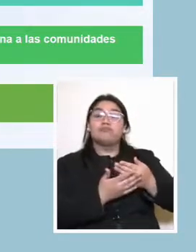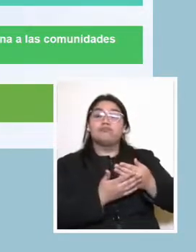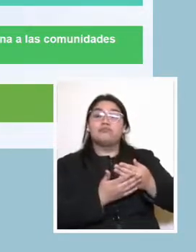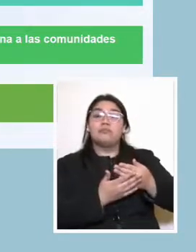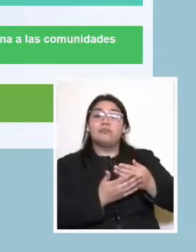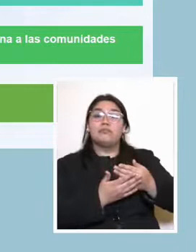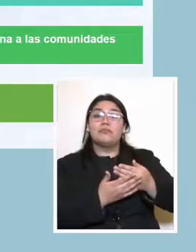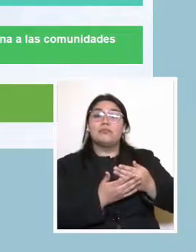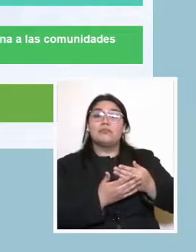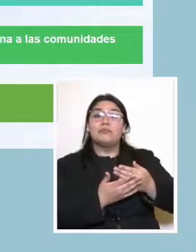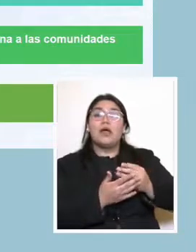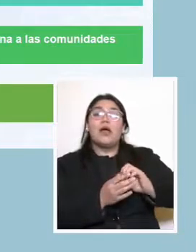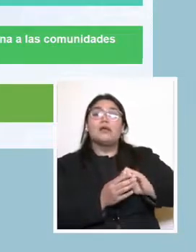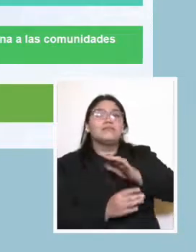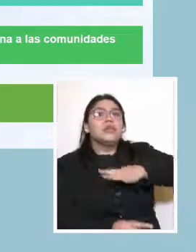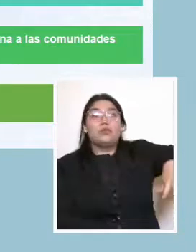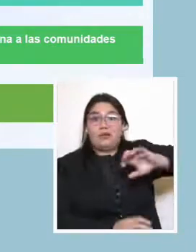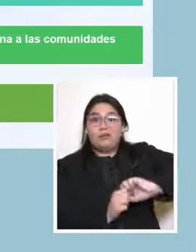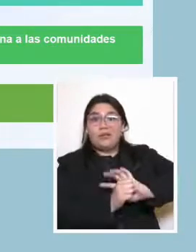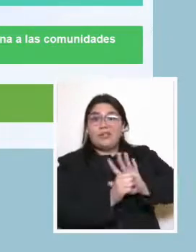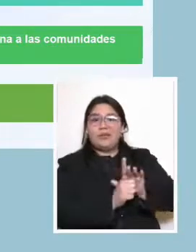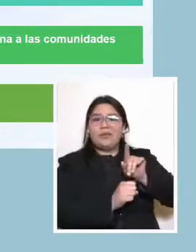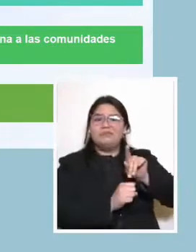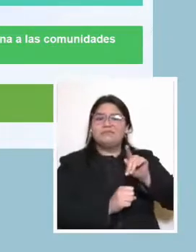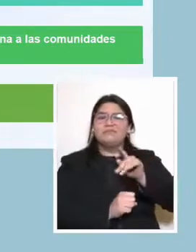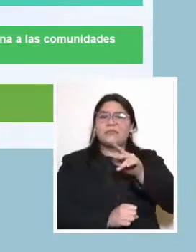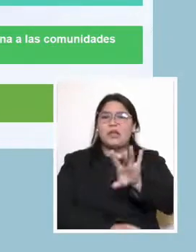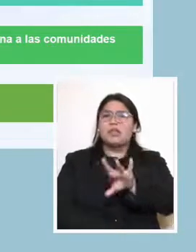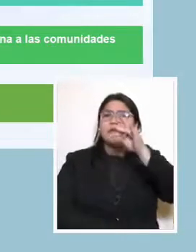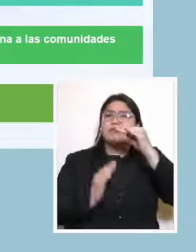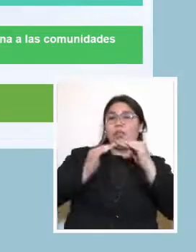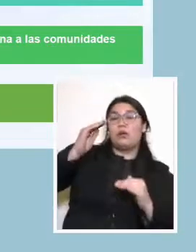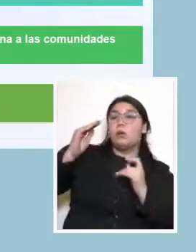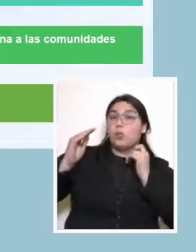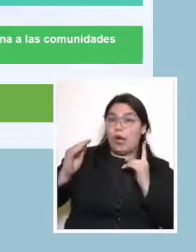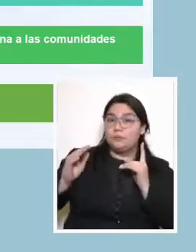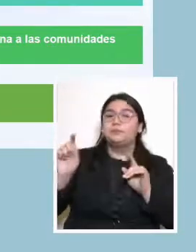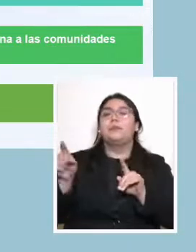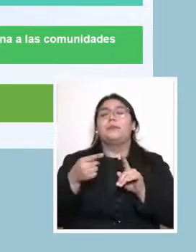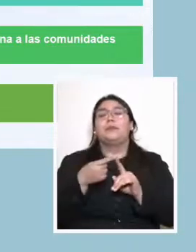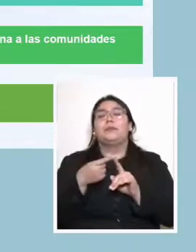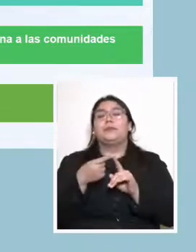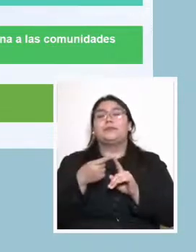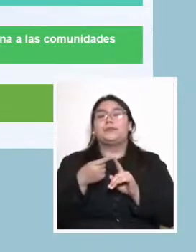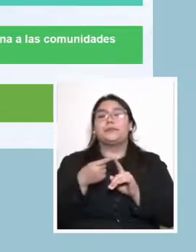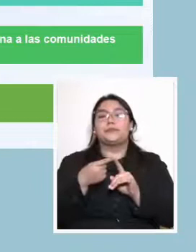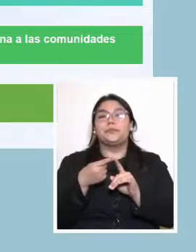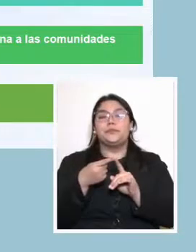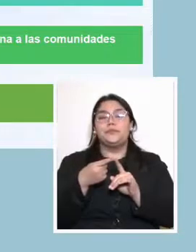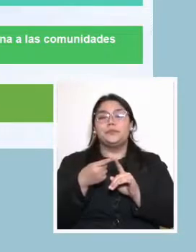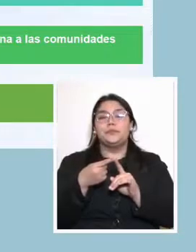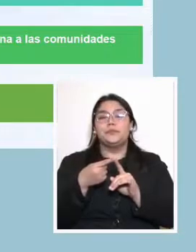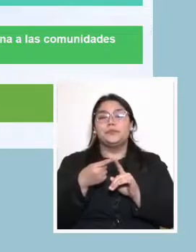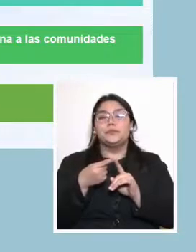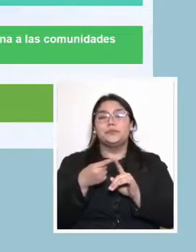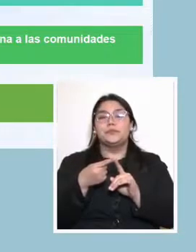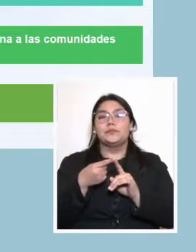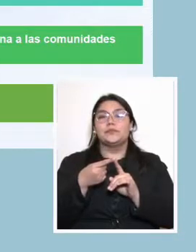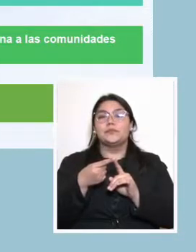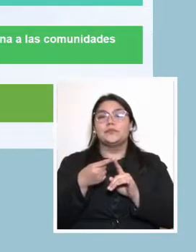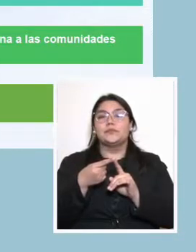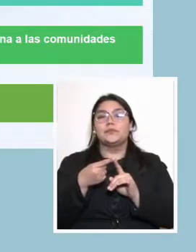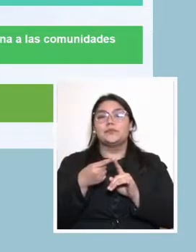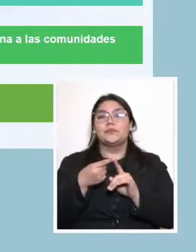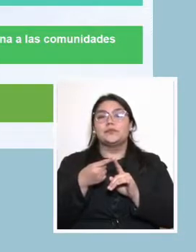el ejercicio, o sea, de la situación de la pandemia. En primer lugar, la idea, ¿no es cierto?, de la profundización